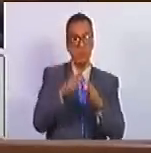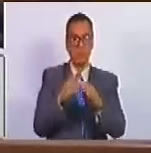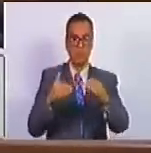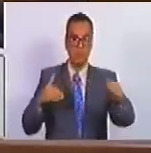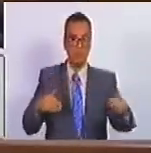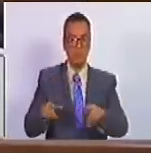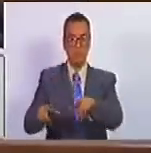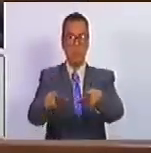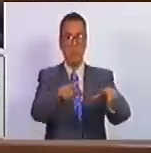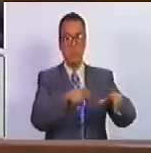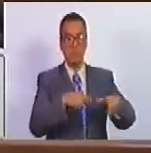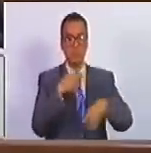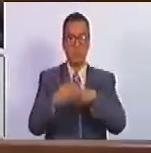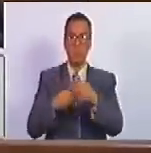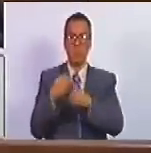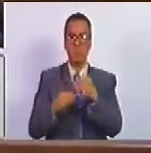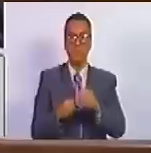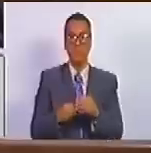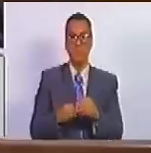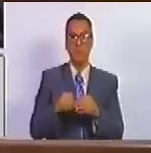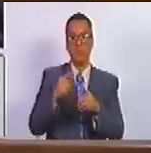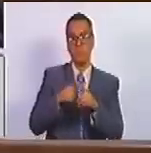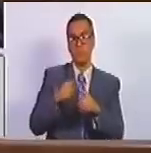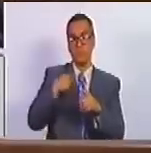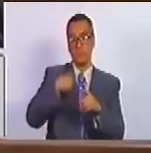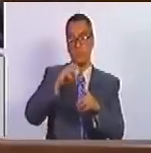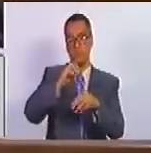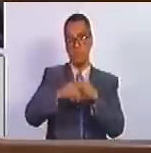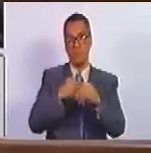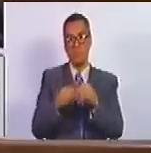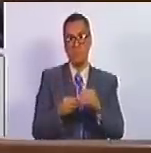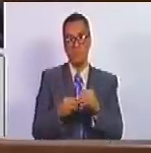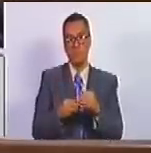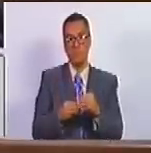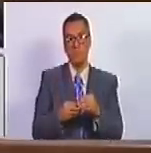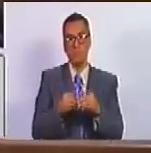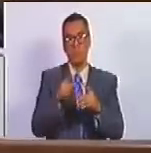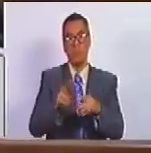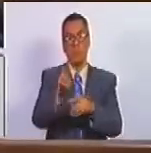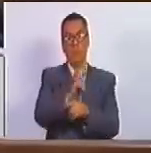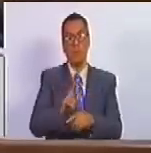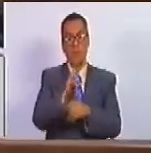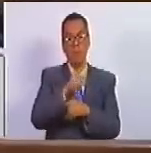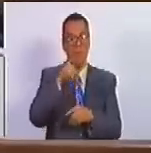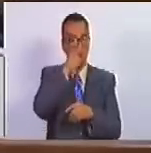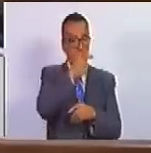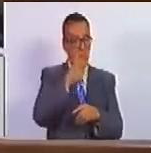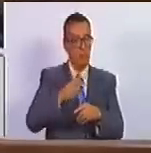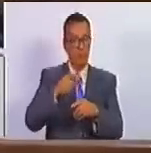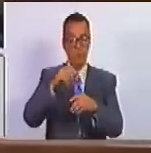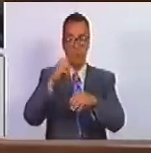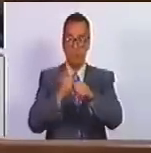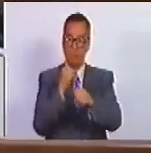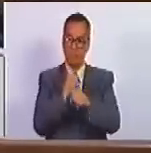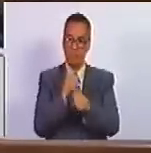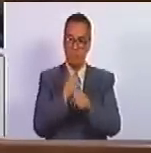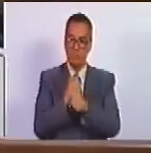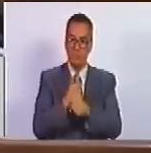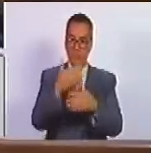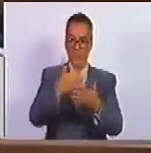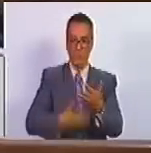o área de establecimiento, tales como la emisión de conformidad de uso, inspección de obras,